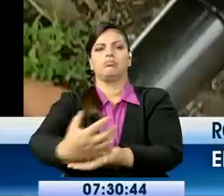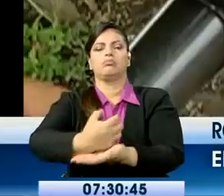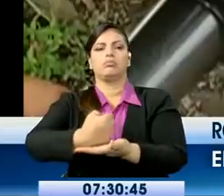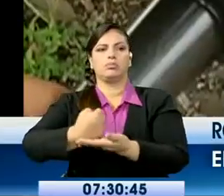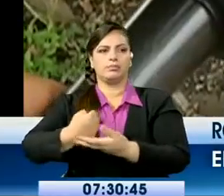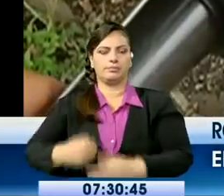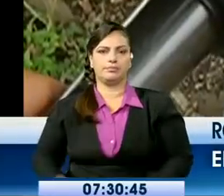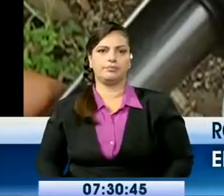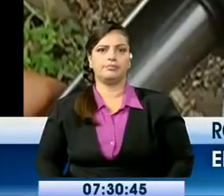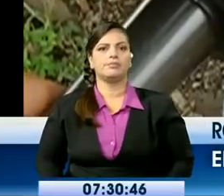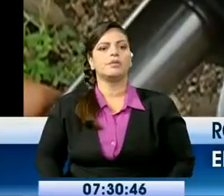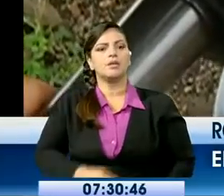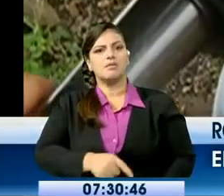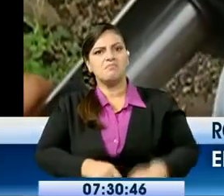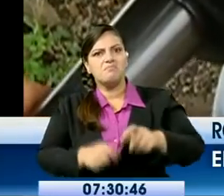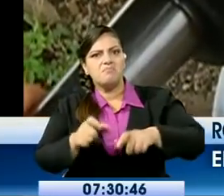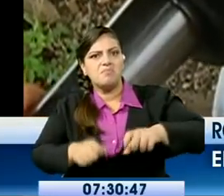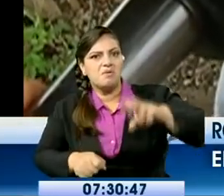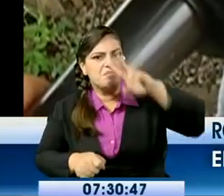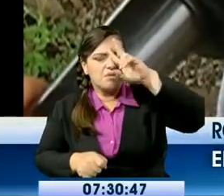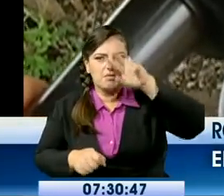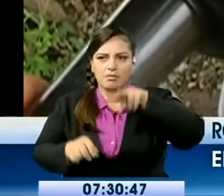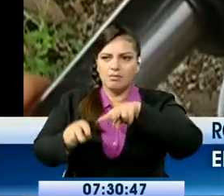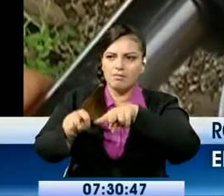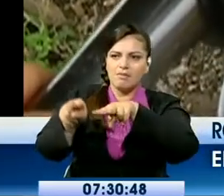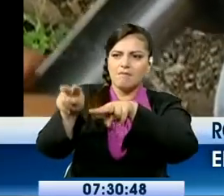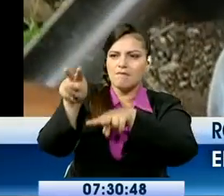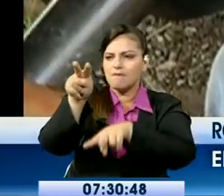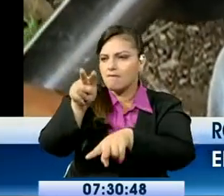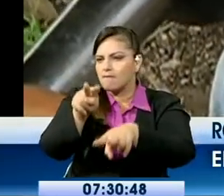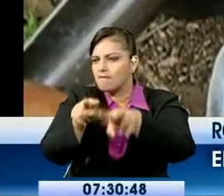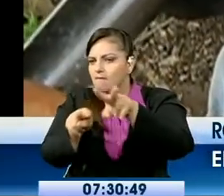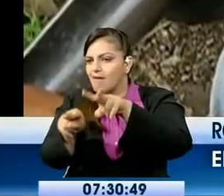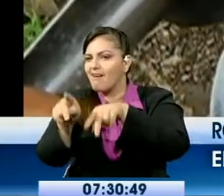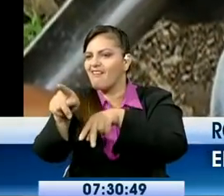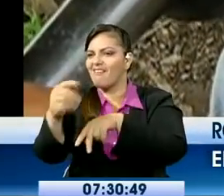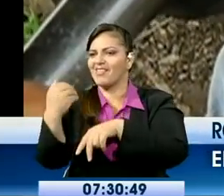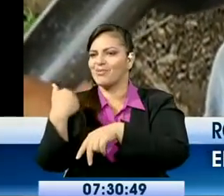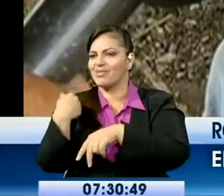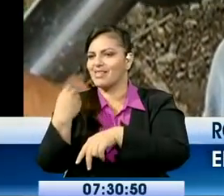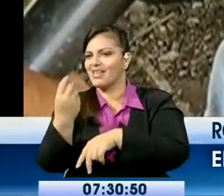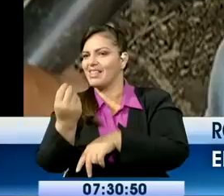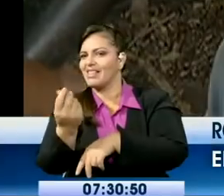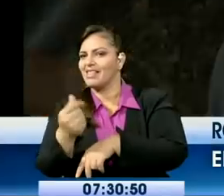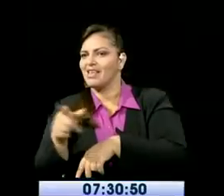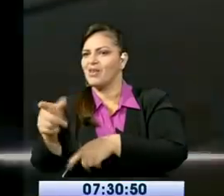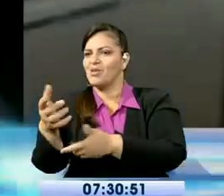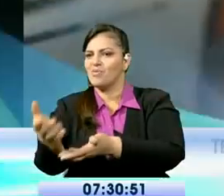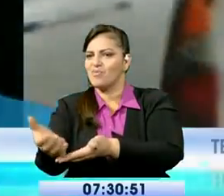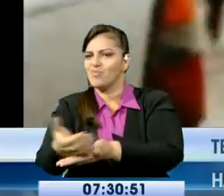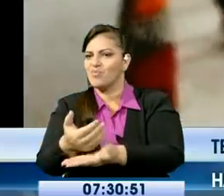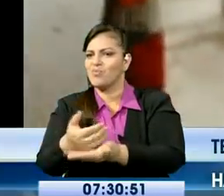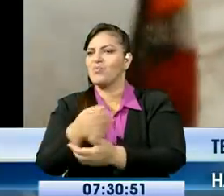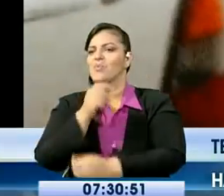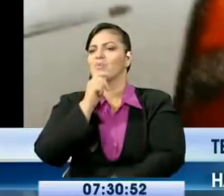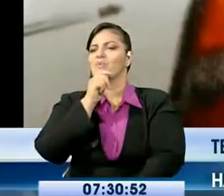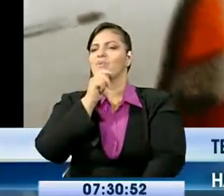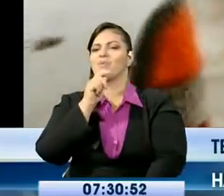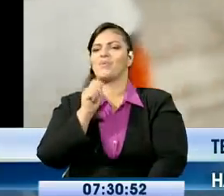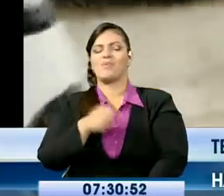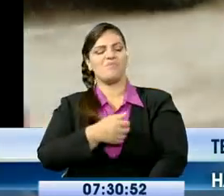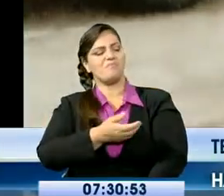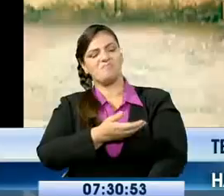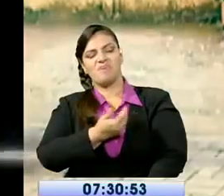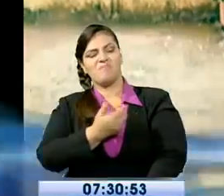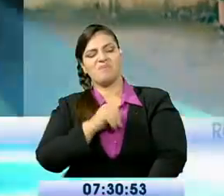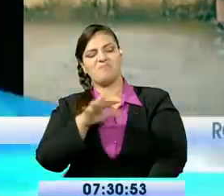dice. Aquí siempre te roban aquí. Sí. Piden mayor resguardo policial